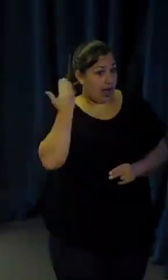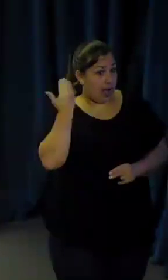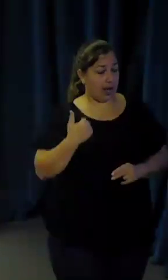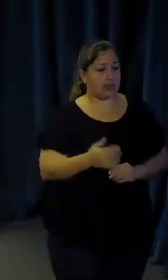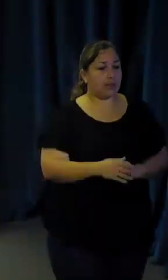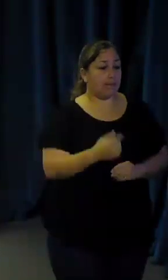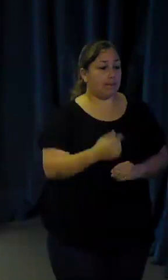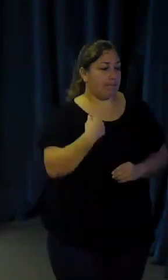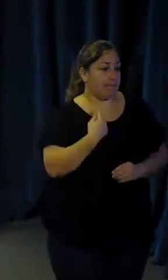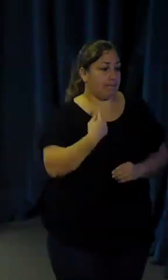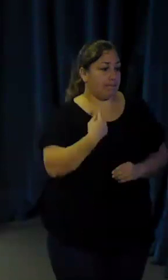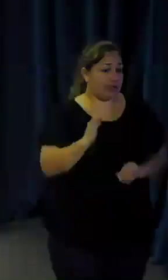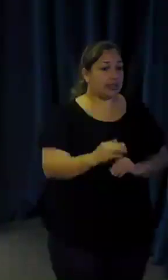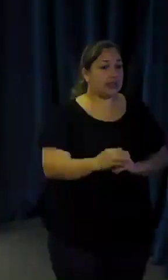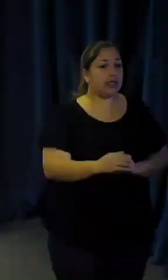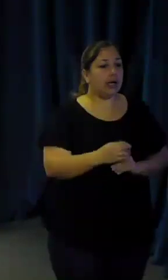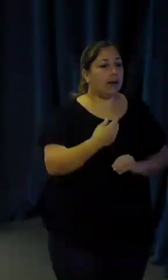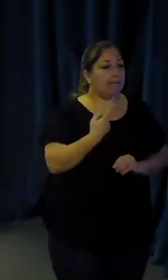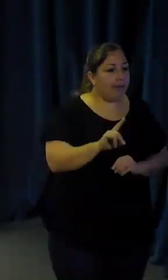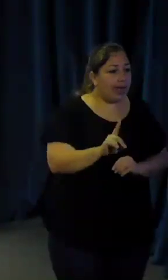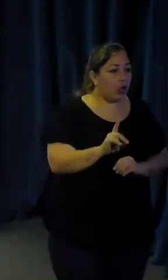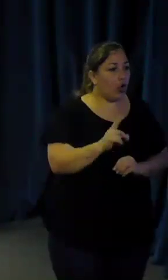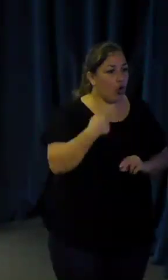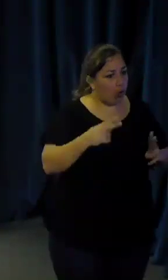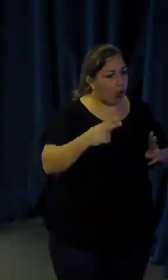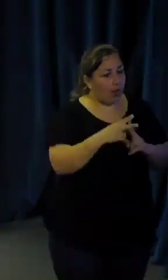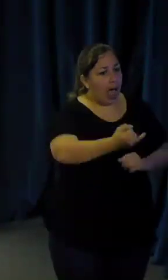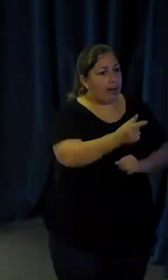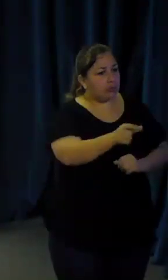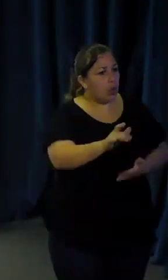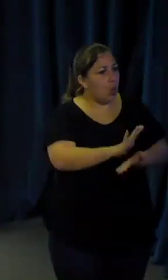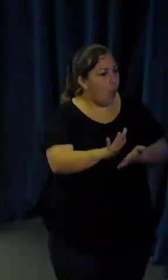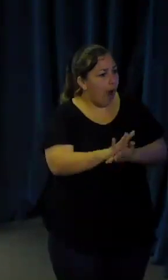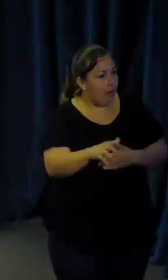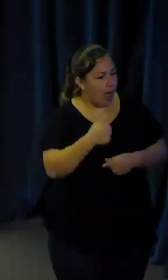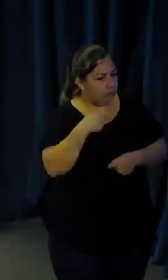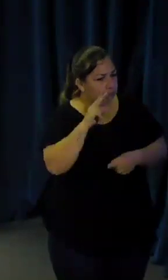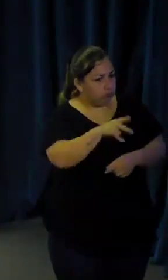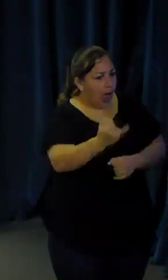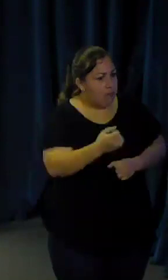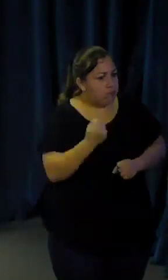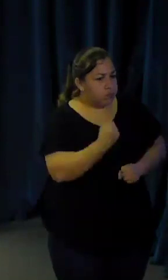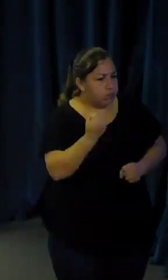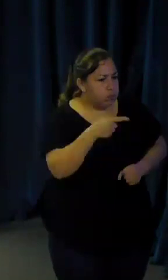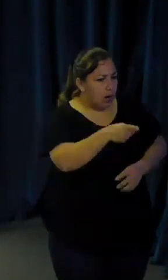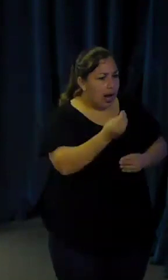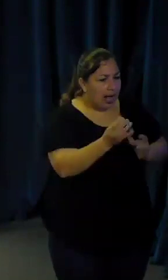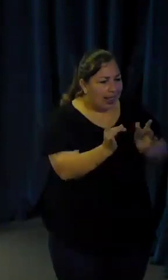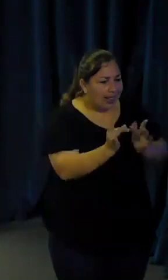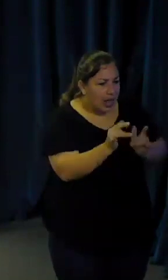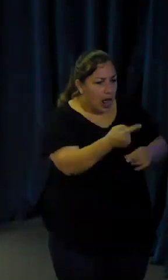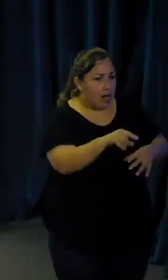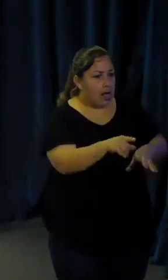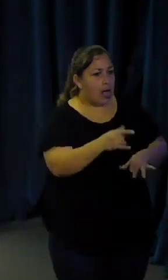cuando ya había ido por primera vez, pero me encuentro con unos nuevos y veo el potencial que tiene esta red. Y